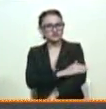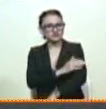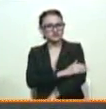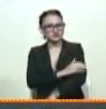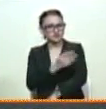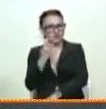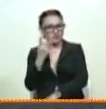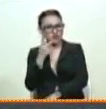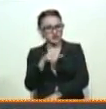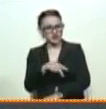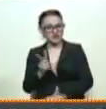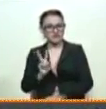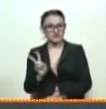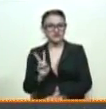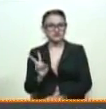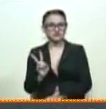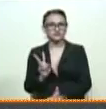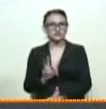política venezolana.